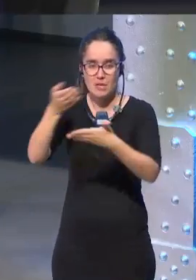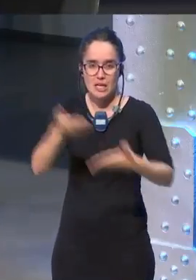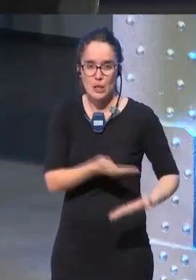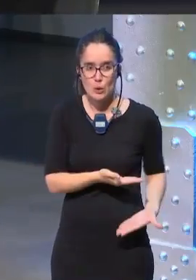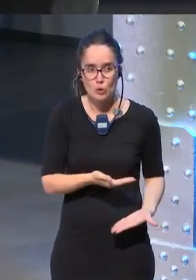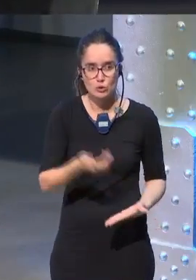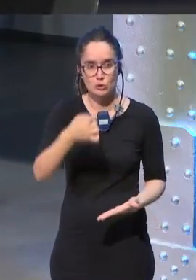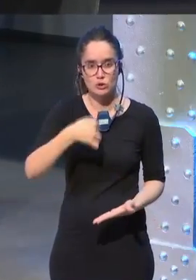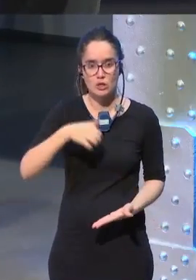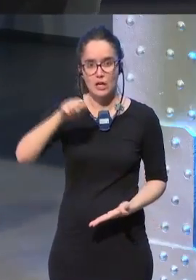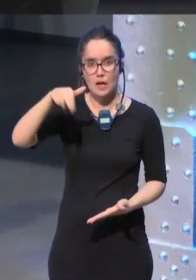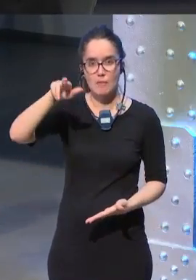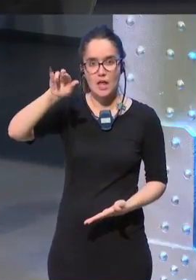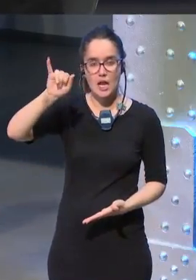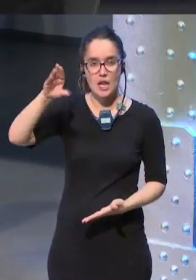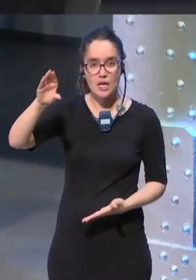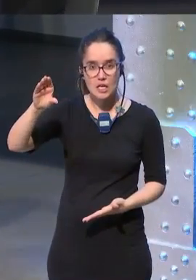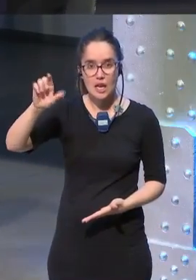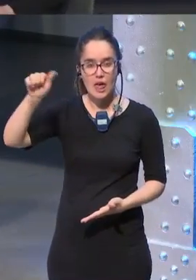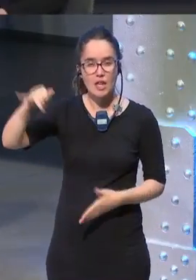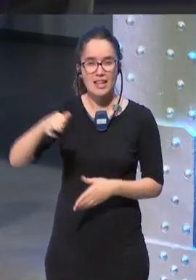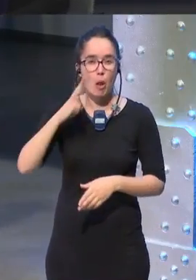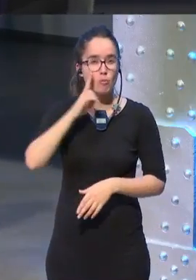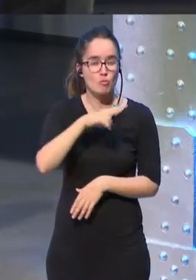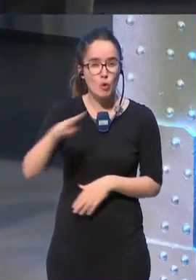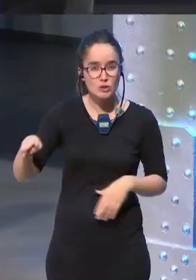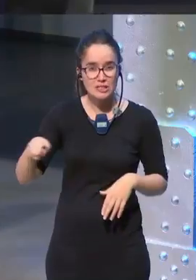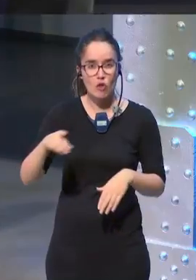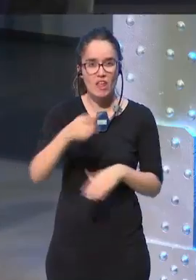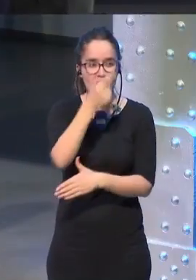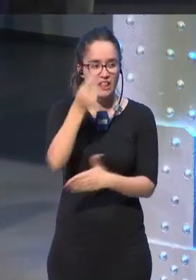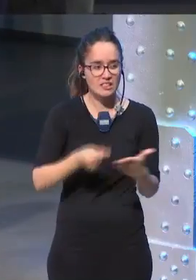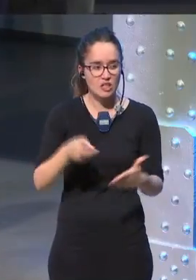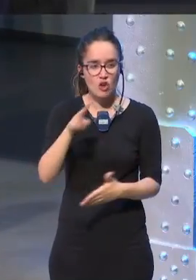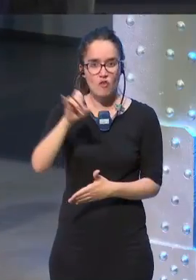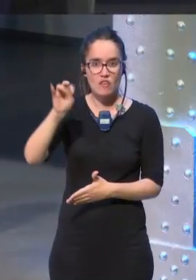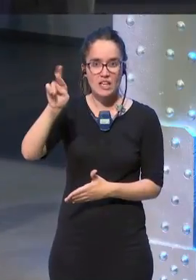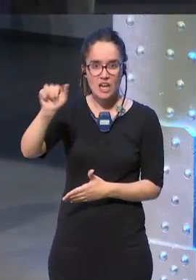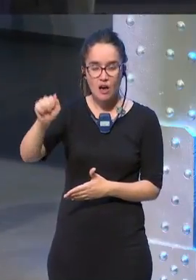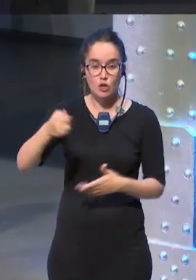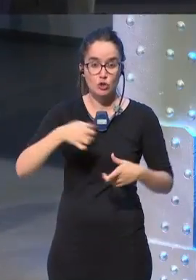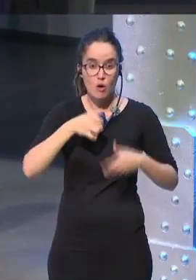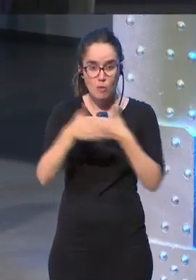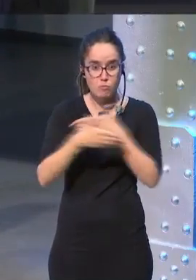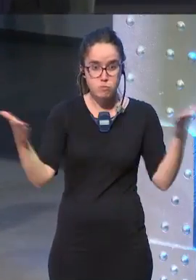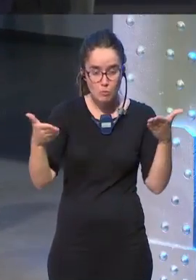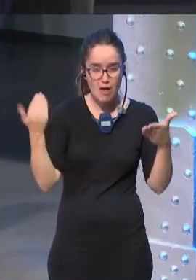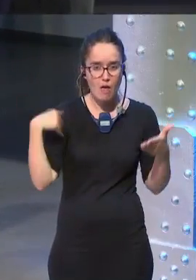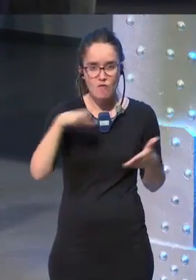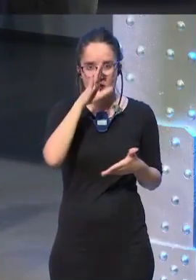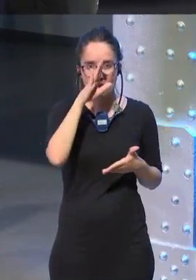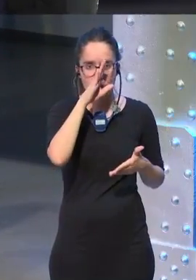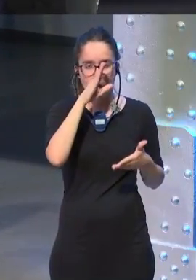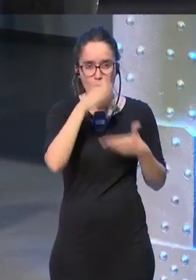bienvenidos. Soy Emily Klein, soy del Museo de Diseño Vitra. Y hemos abierto una exposición, abrimos en febrero